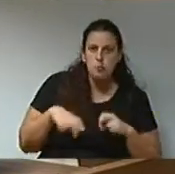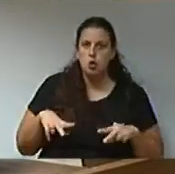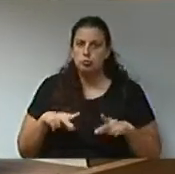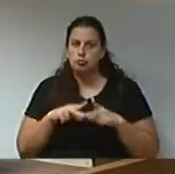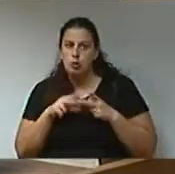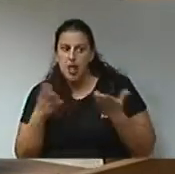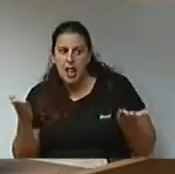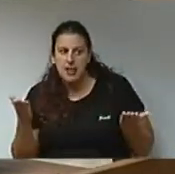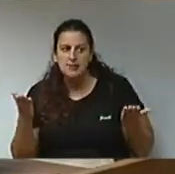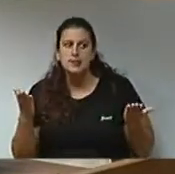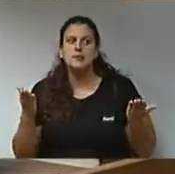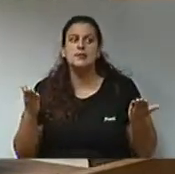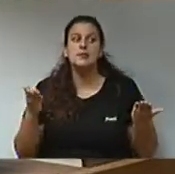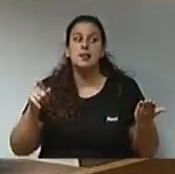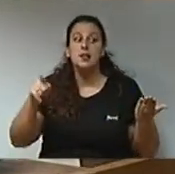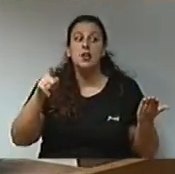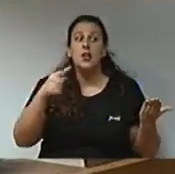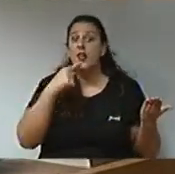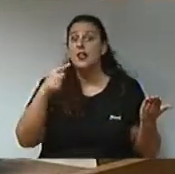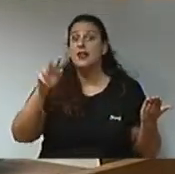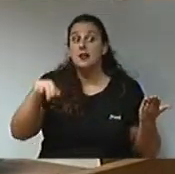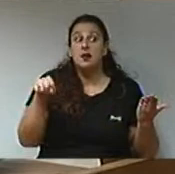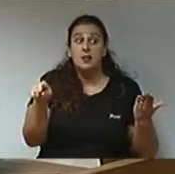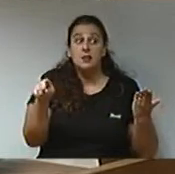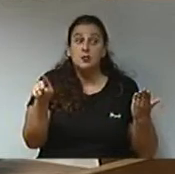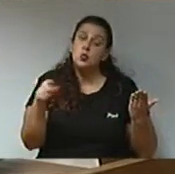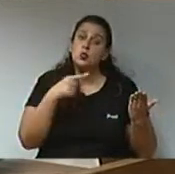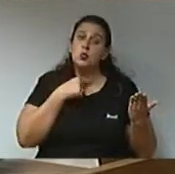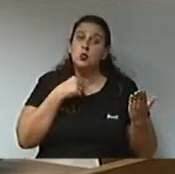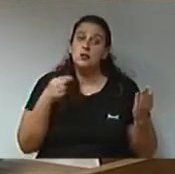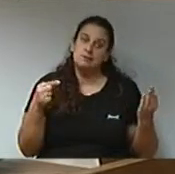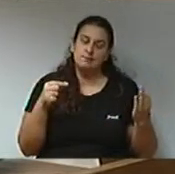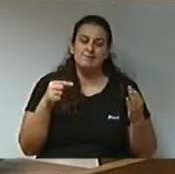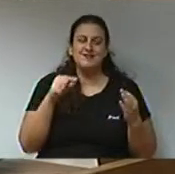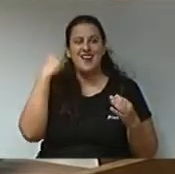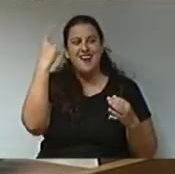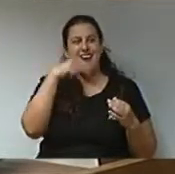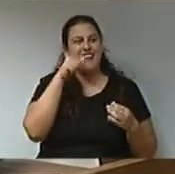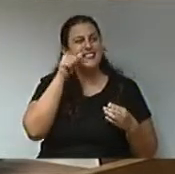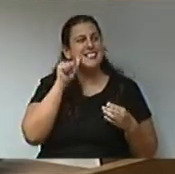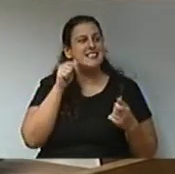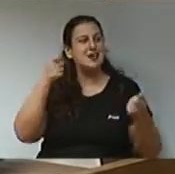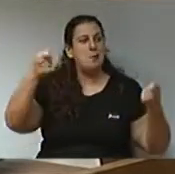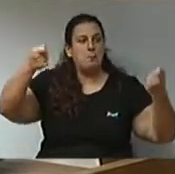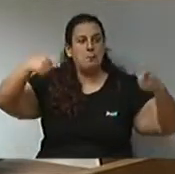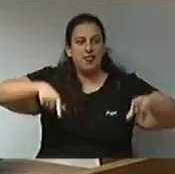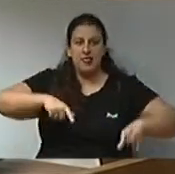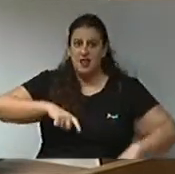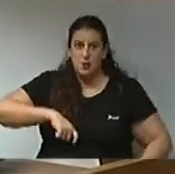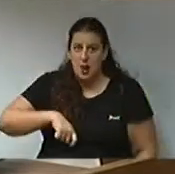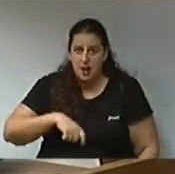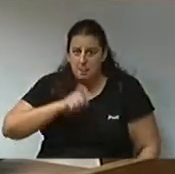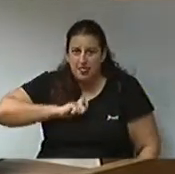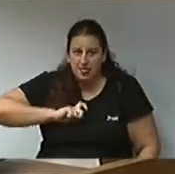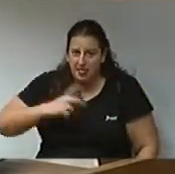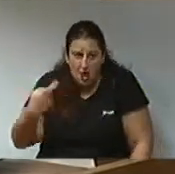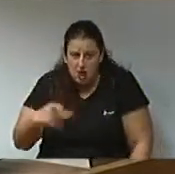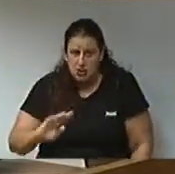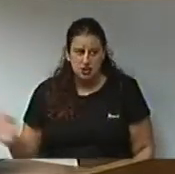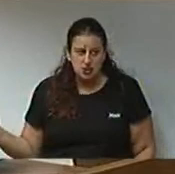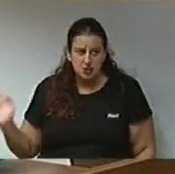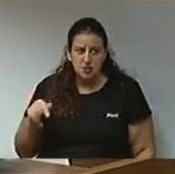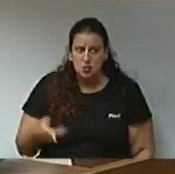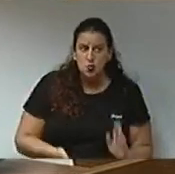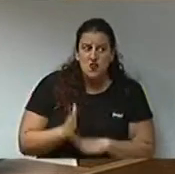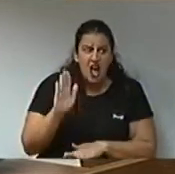sociales, y yo le tengo que decir que a usted cada día se le está poniendo más cara de Pedro Sánchez. Es que usted no pisa la calle. Mire, si usted sale de